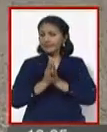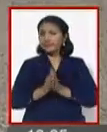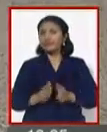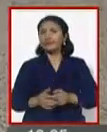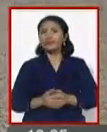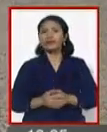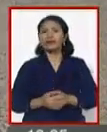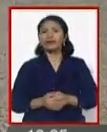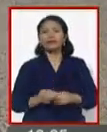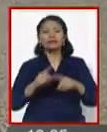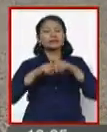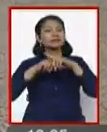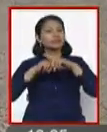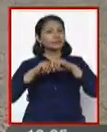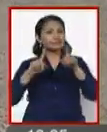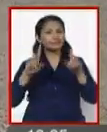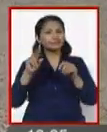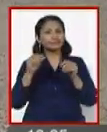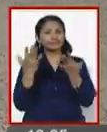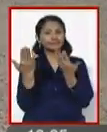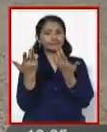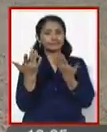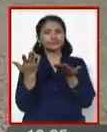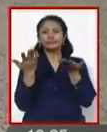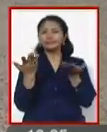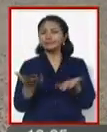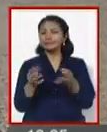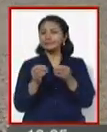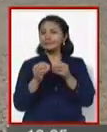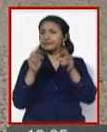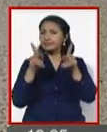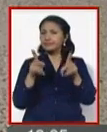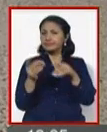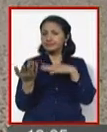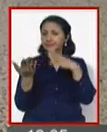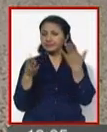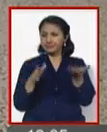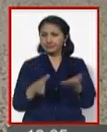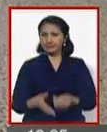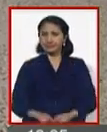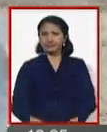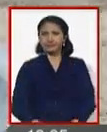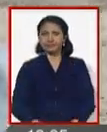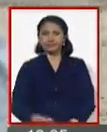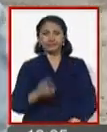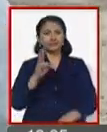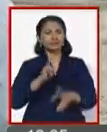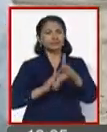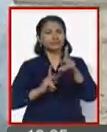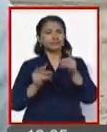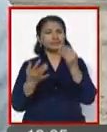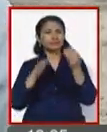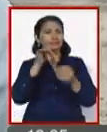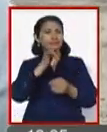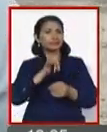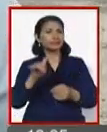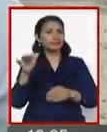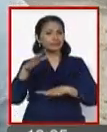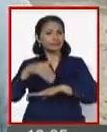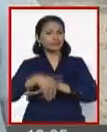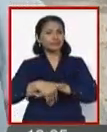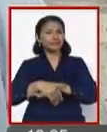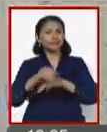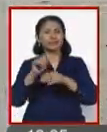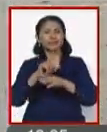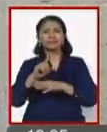solicitudes. Desgraciadamente teníamos que esperar que haya una desgracia de un amigo, un vecino, que anoche ha sido atropellado